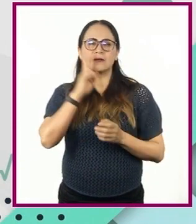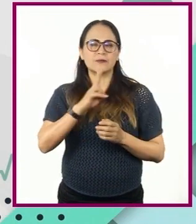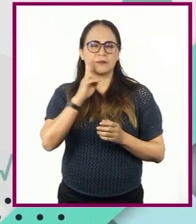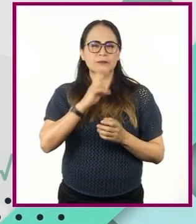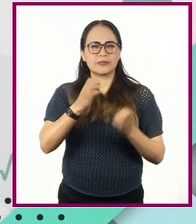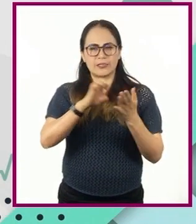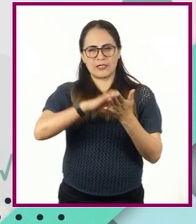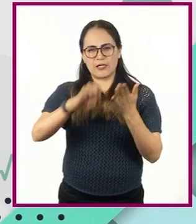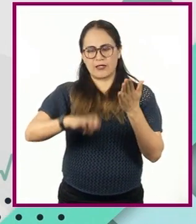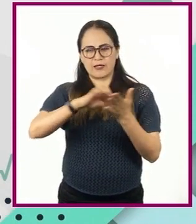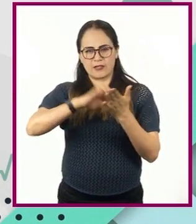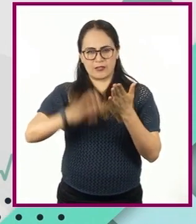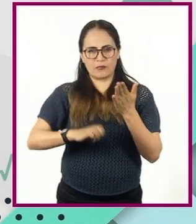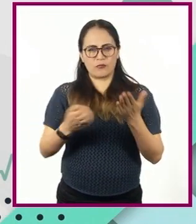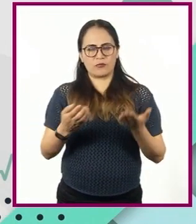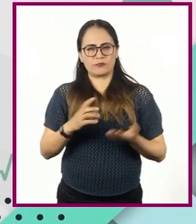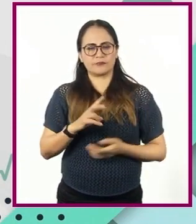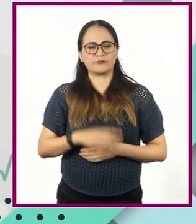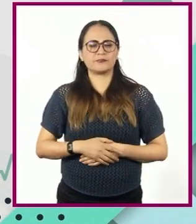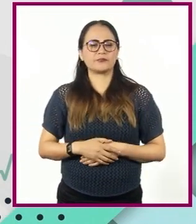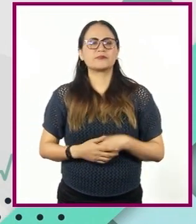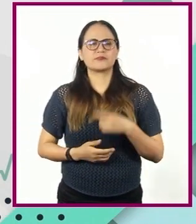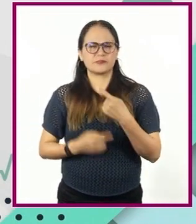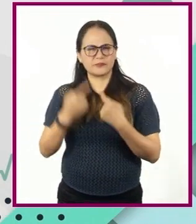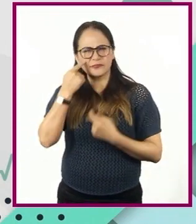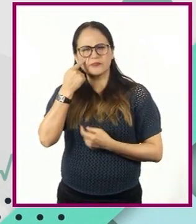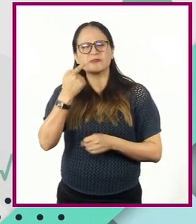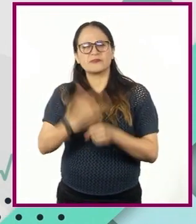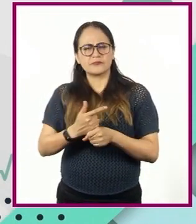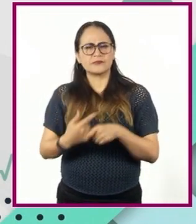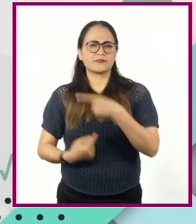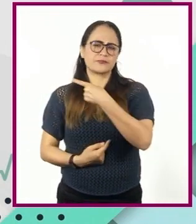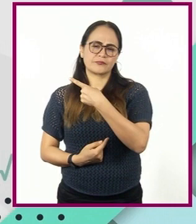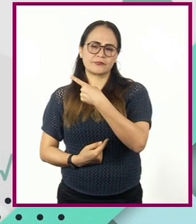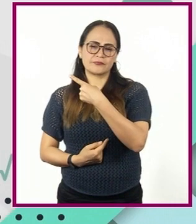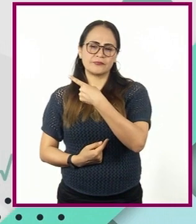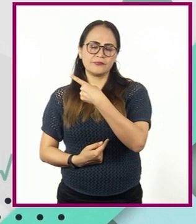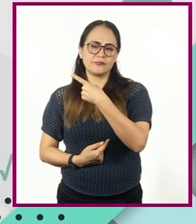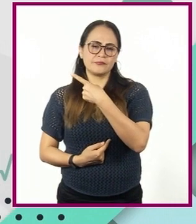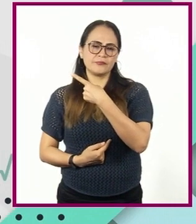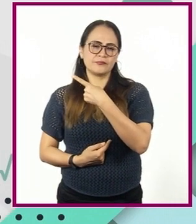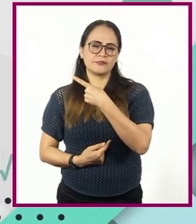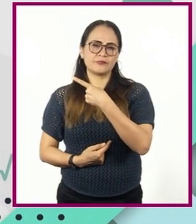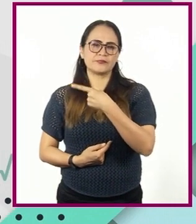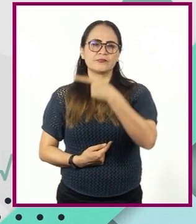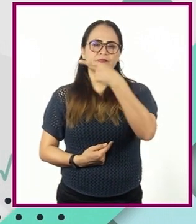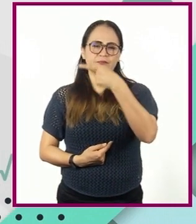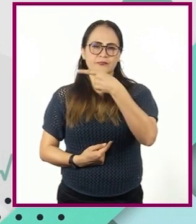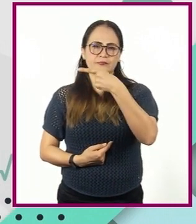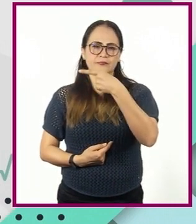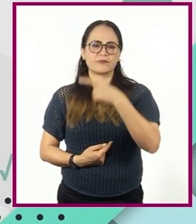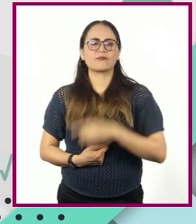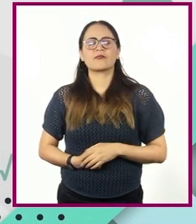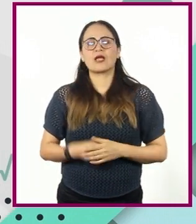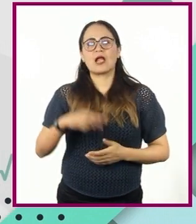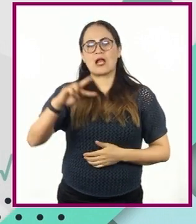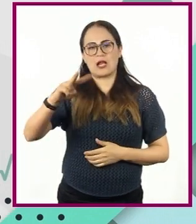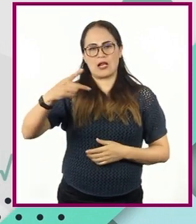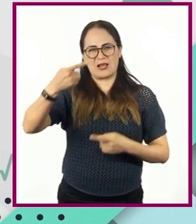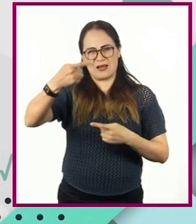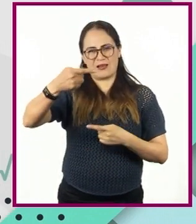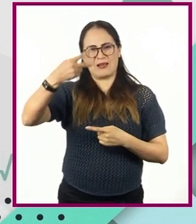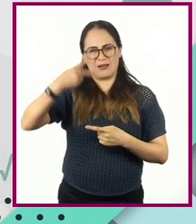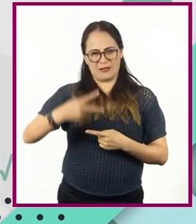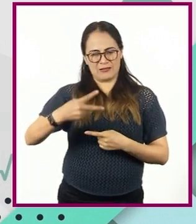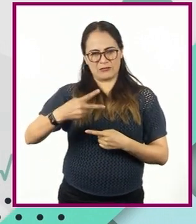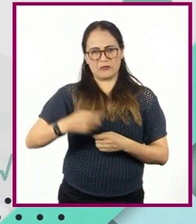oraciones numéricas. ¿Qué identifican? Al observarlas, identificamos que en ambas expresiones se